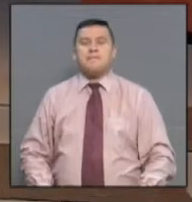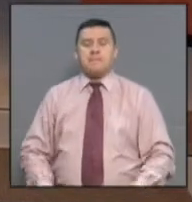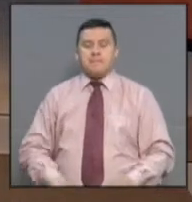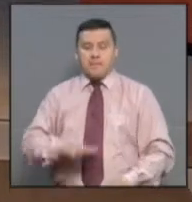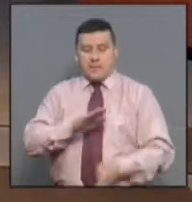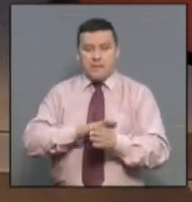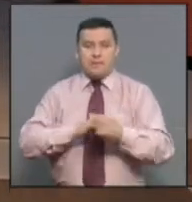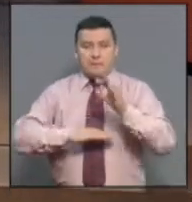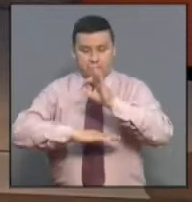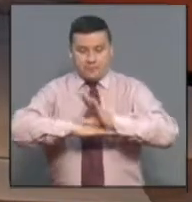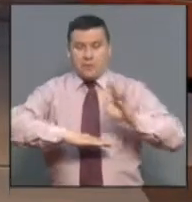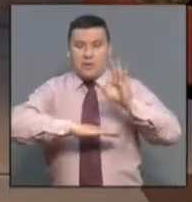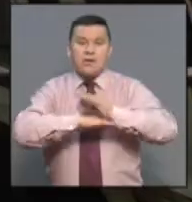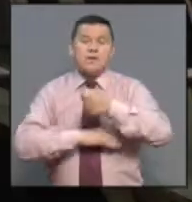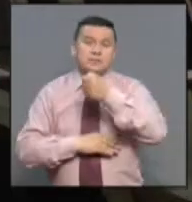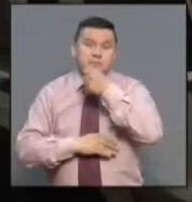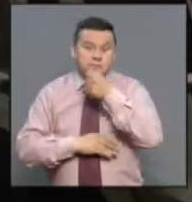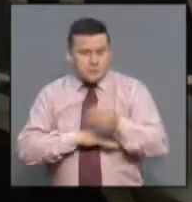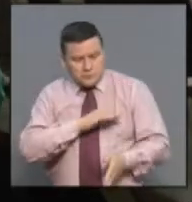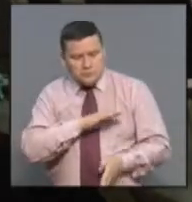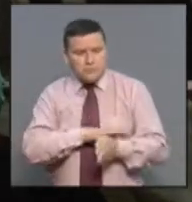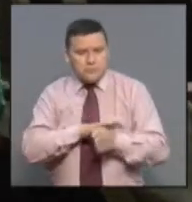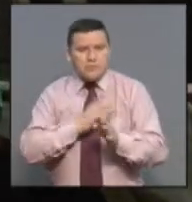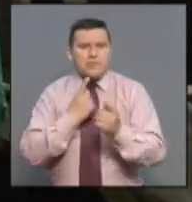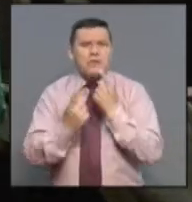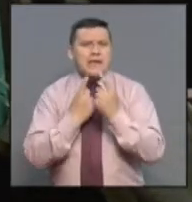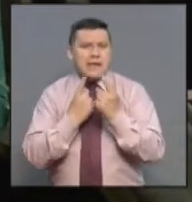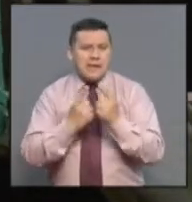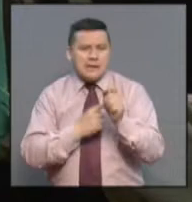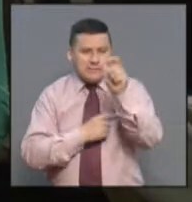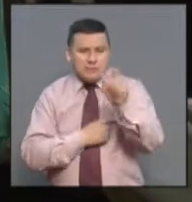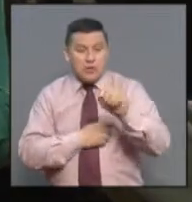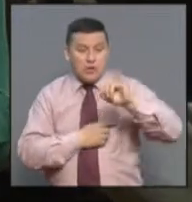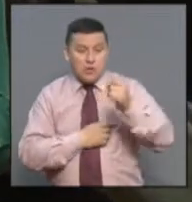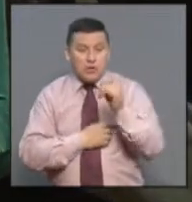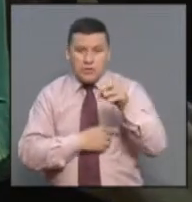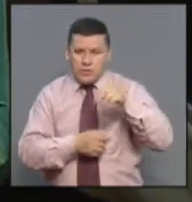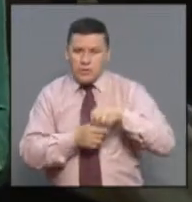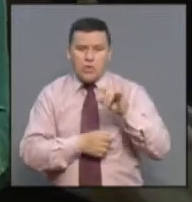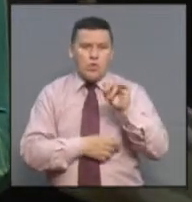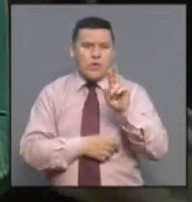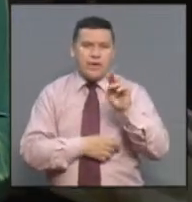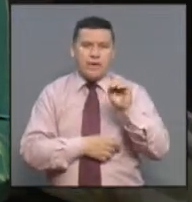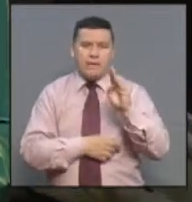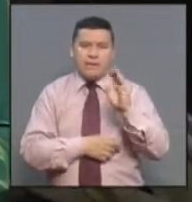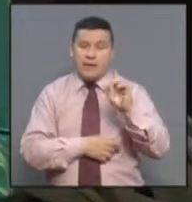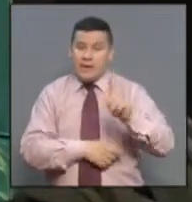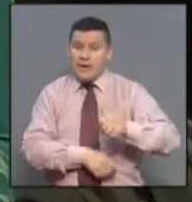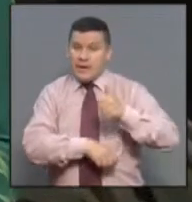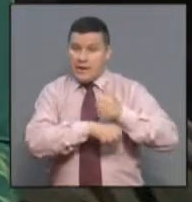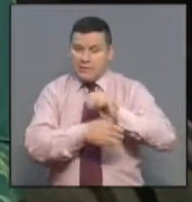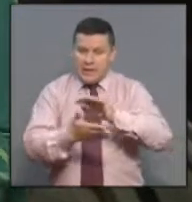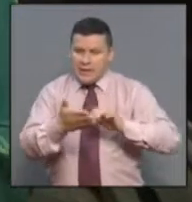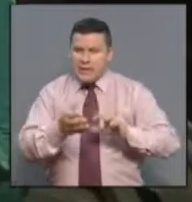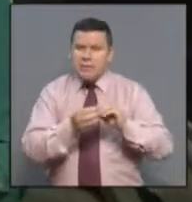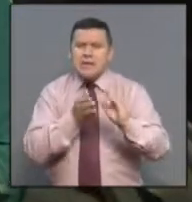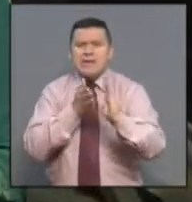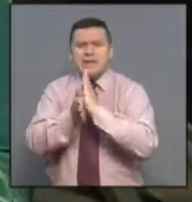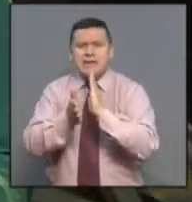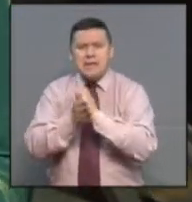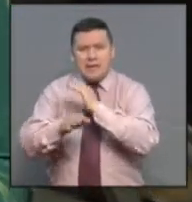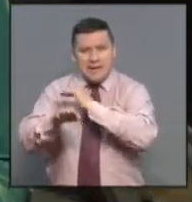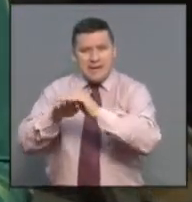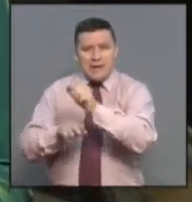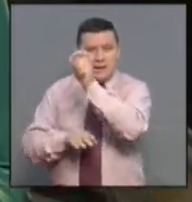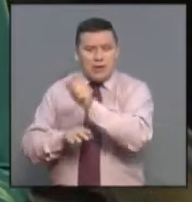Seguimos con ESAP Noticias y continuamos con Diálogo Público. JJ Uribe, jefe de redacción, nos trae más información de su